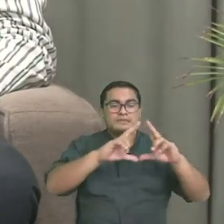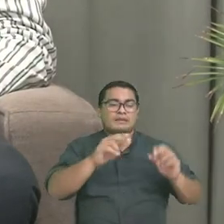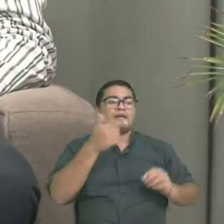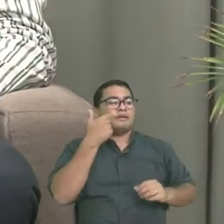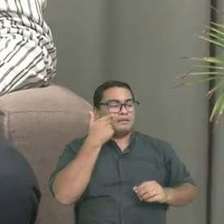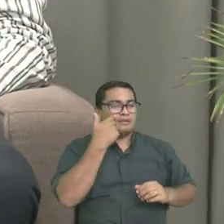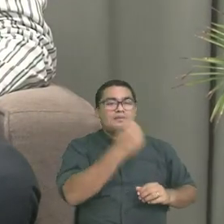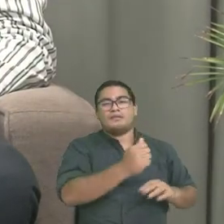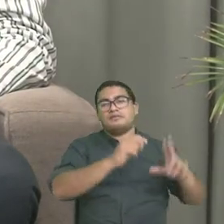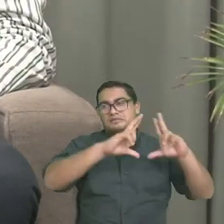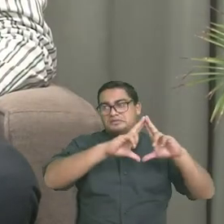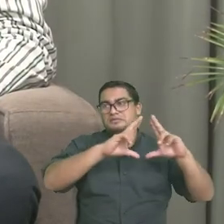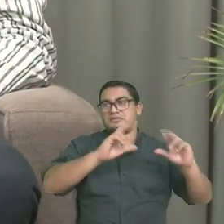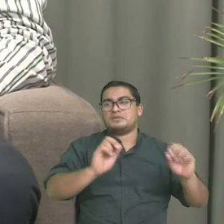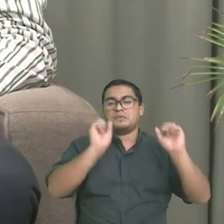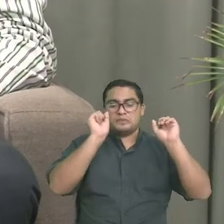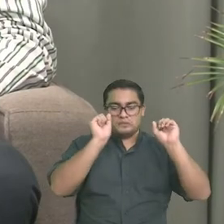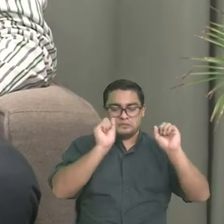reconocen en Nicaragua